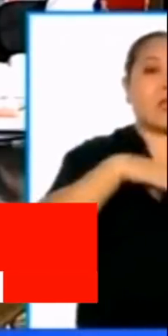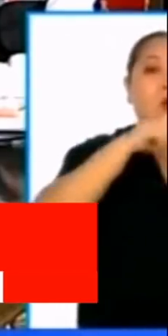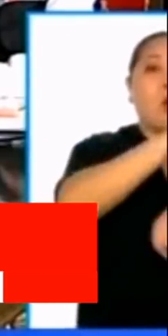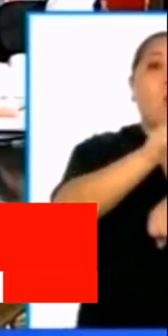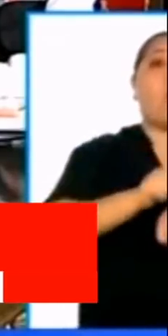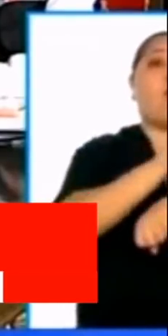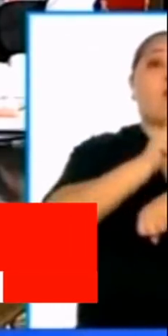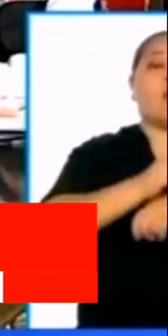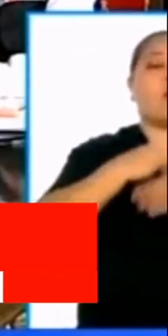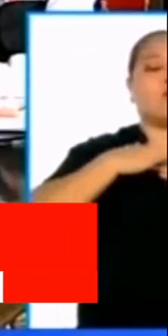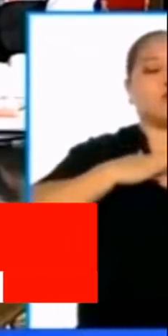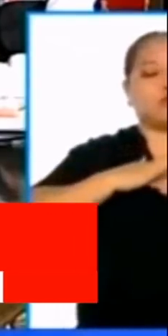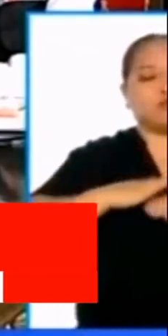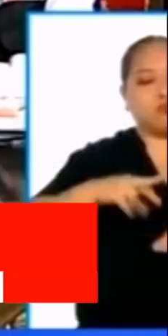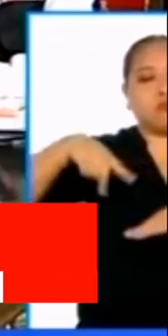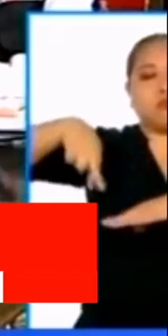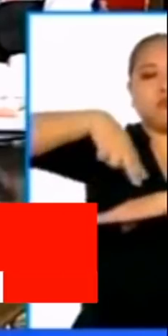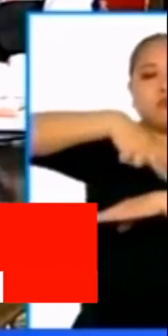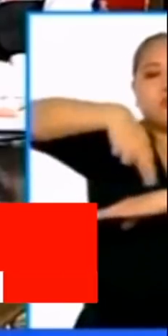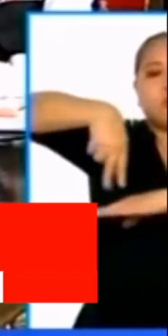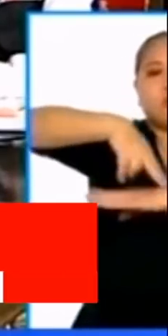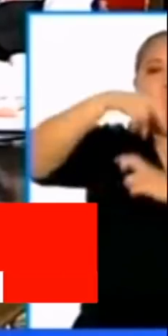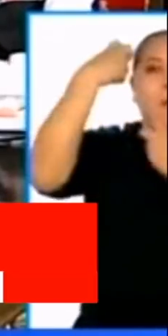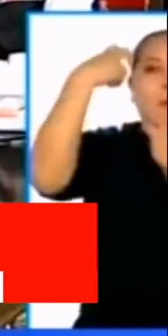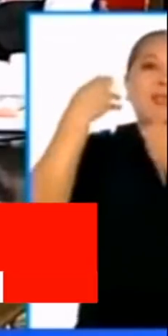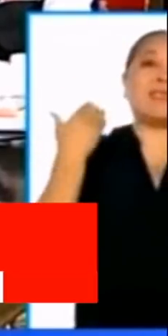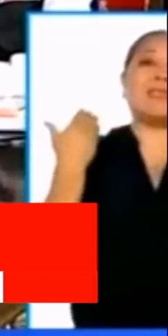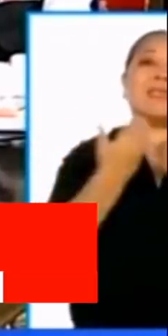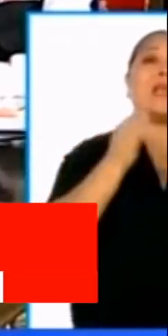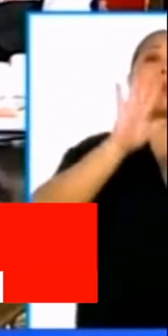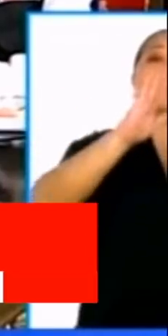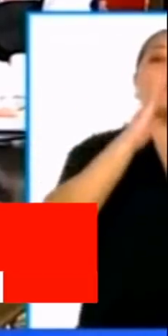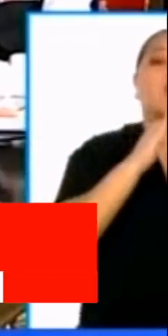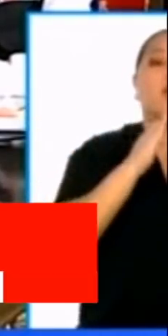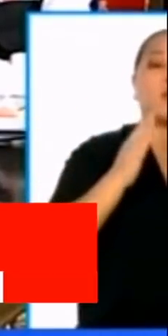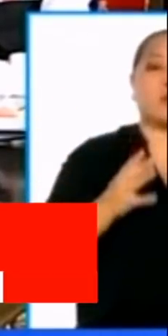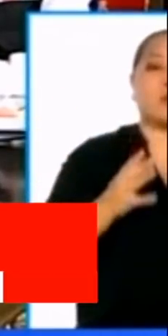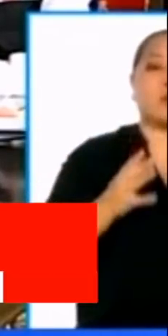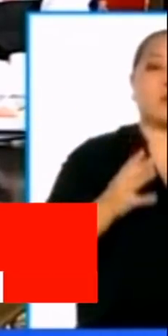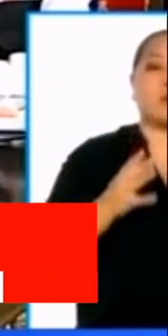también una hora para caminar o pasear cerca a nuestros domicilios.